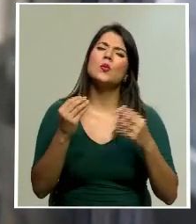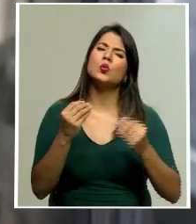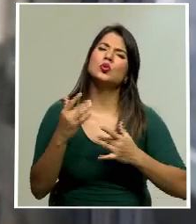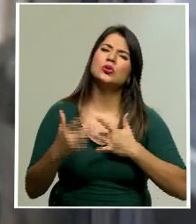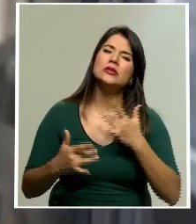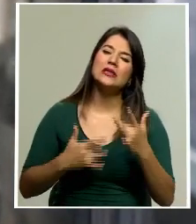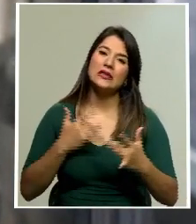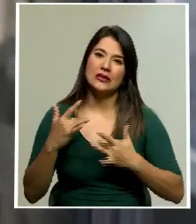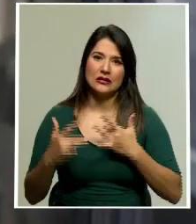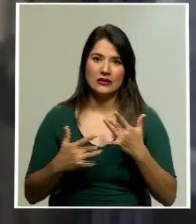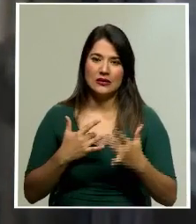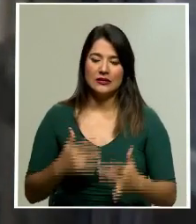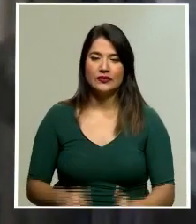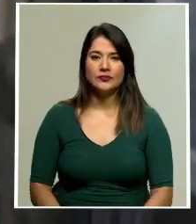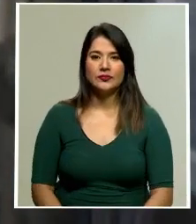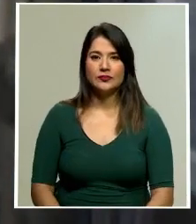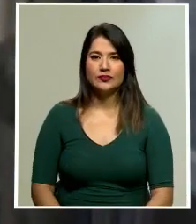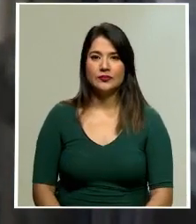sentimientos encontrados.